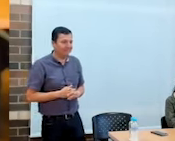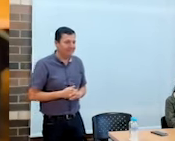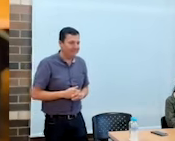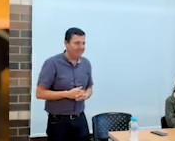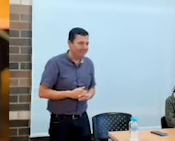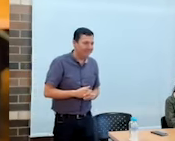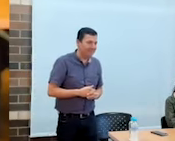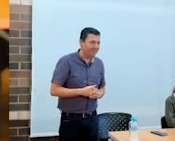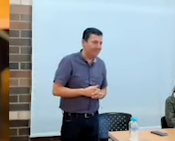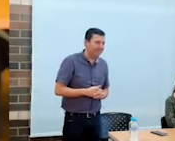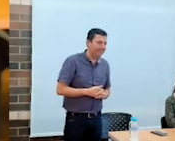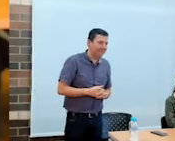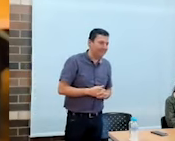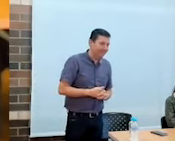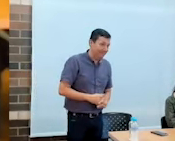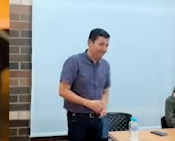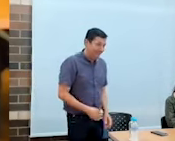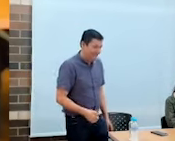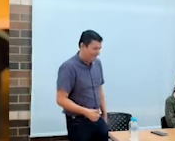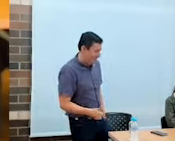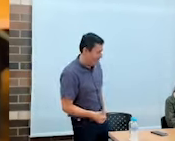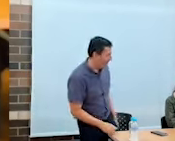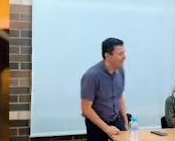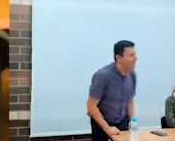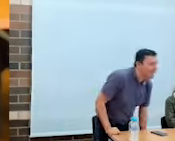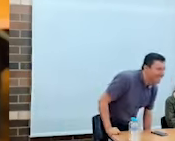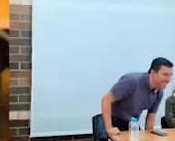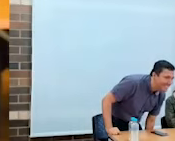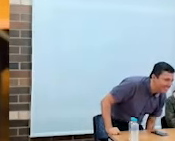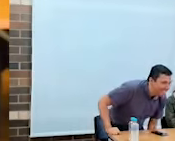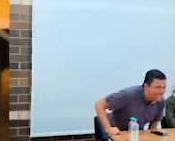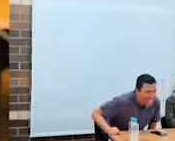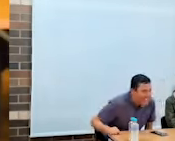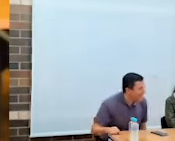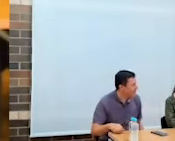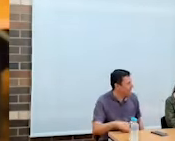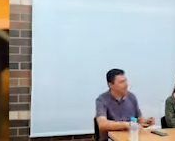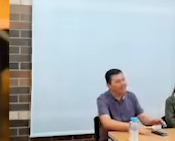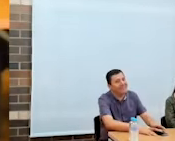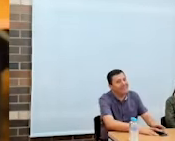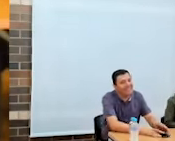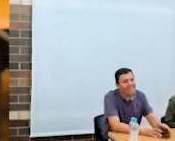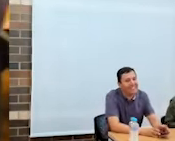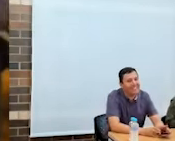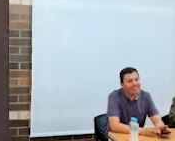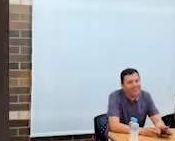dicho, más tarde ampliaremos la información.